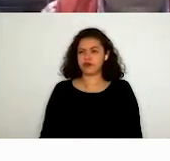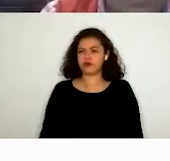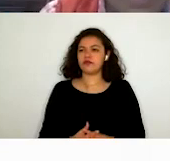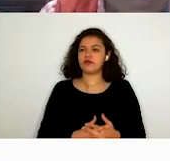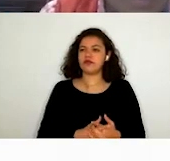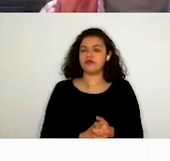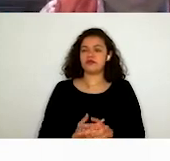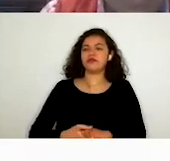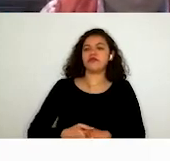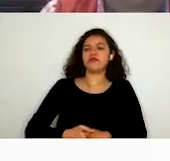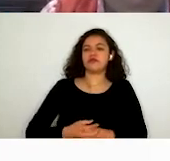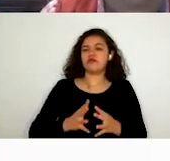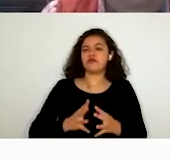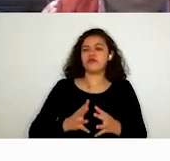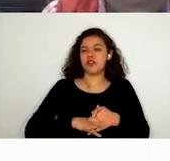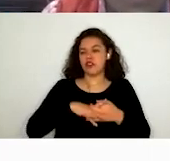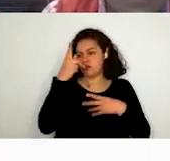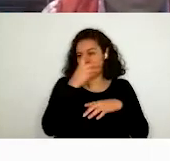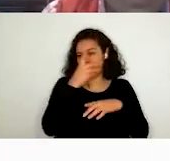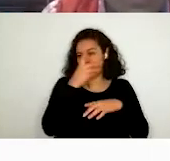¿Cuáles son esos insumos?